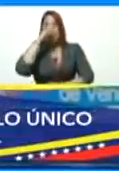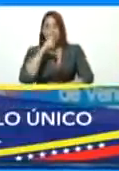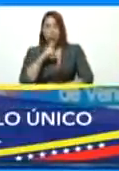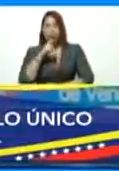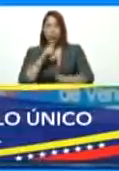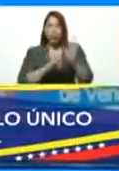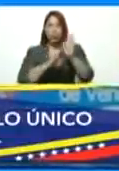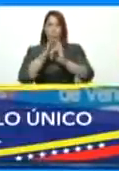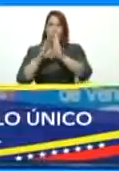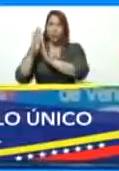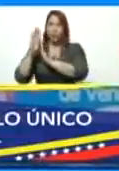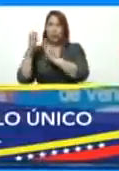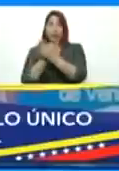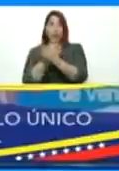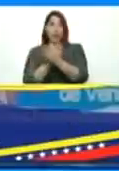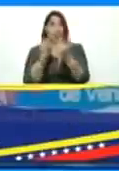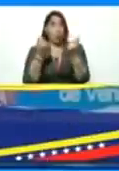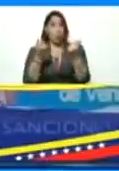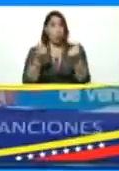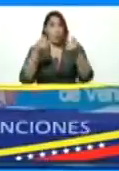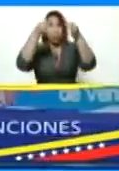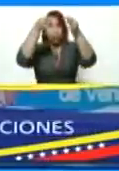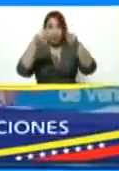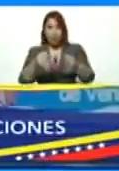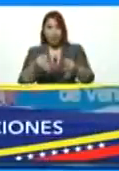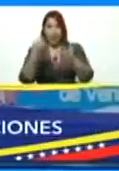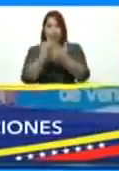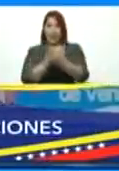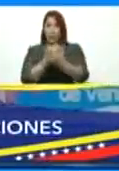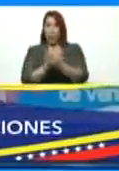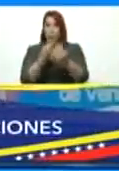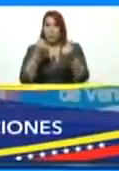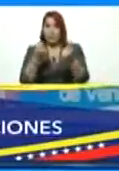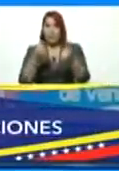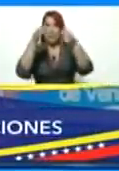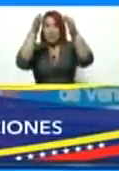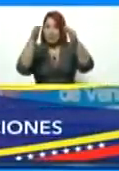económico real de la economía real